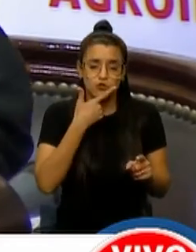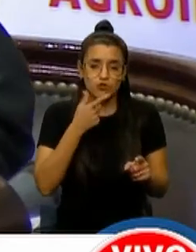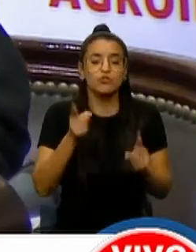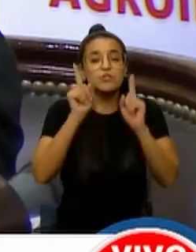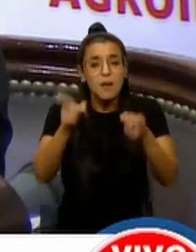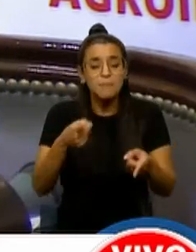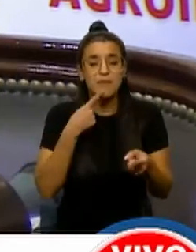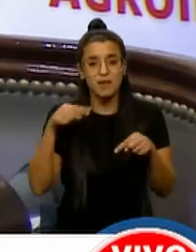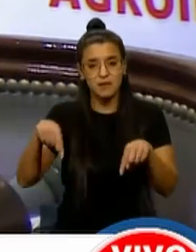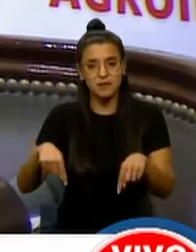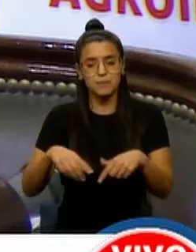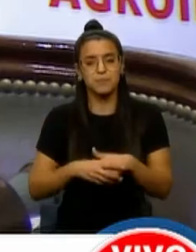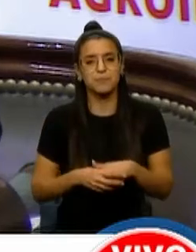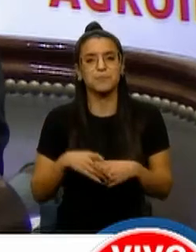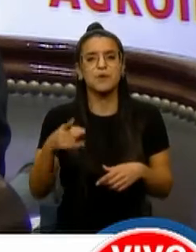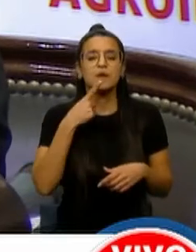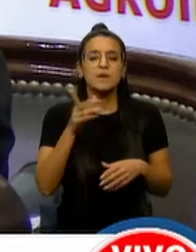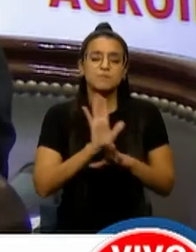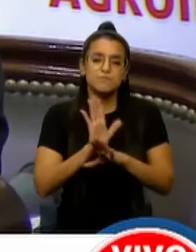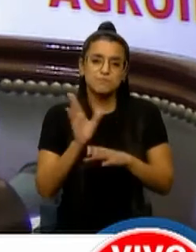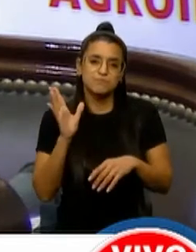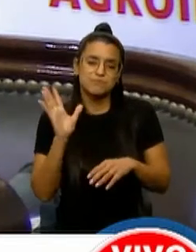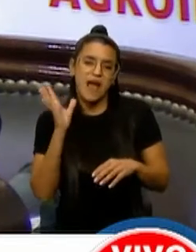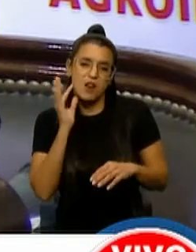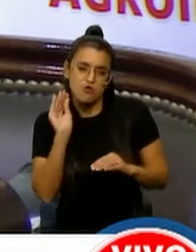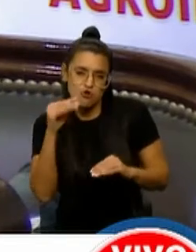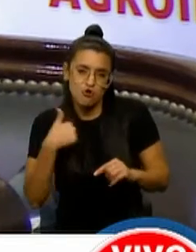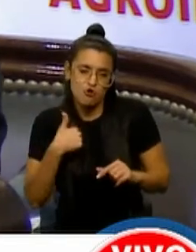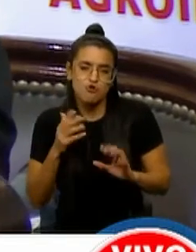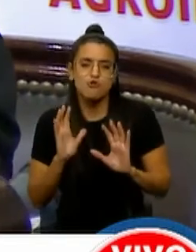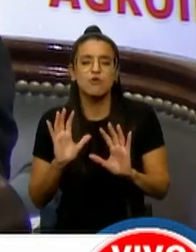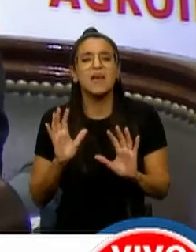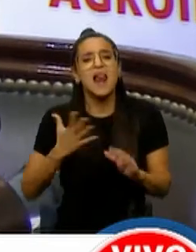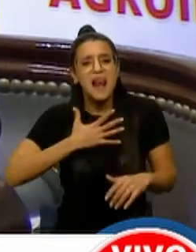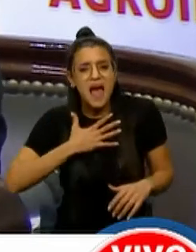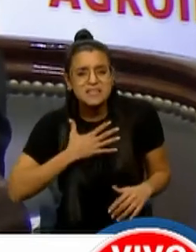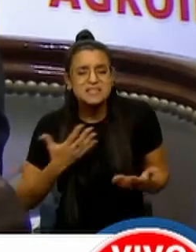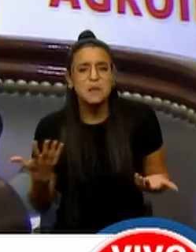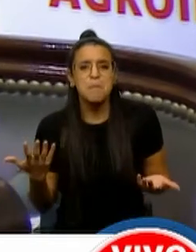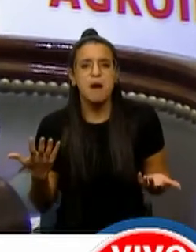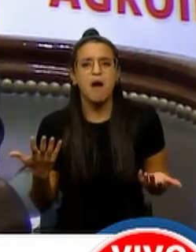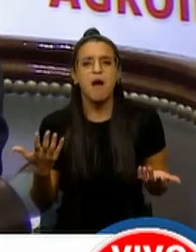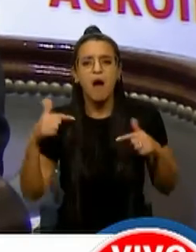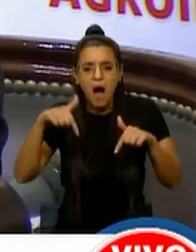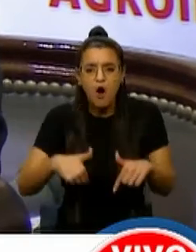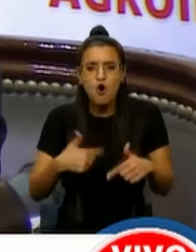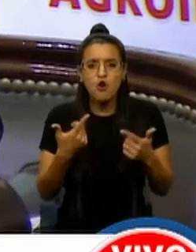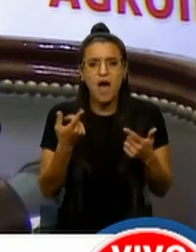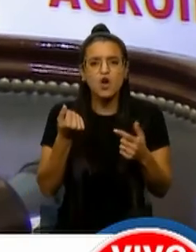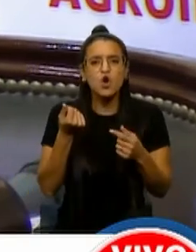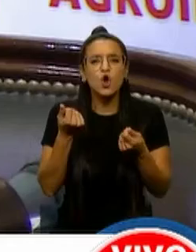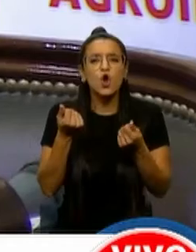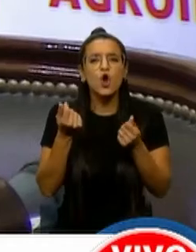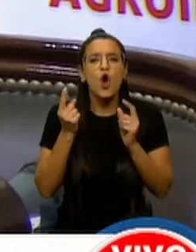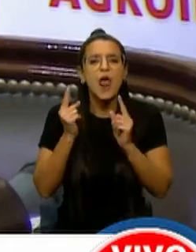sea de paso y como digresión que me permito hacer, es una lástima que en un momento de congelamiento